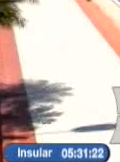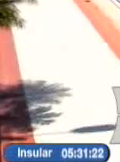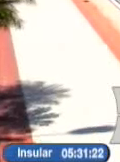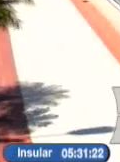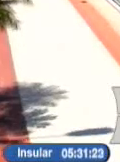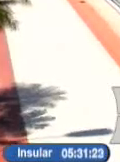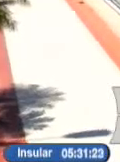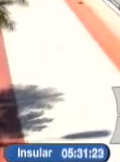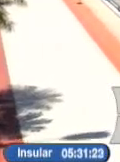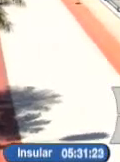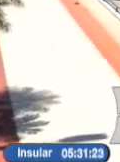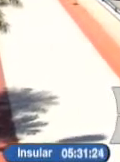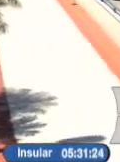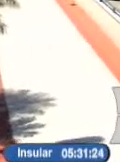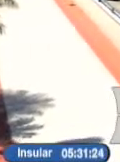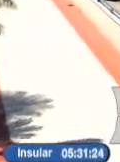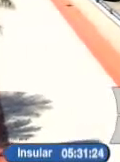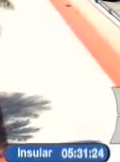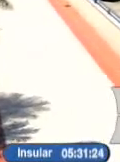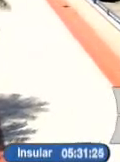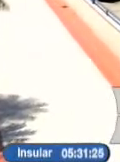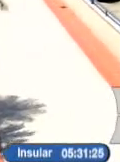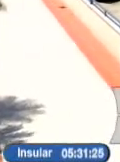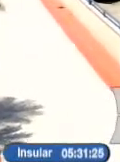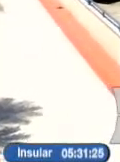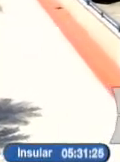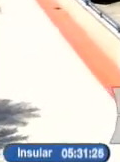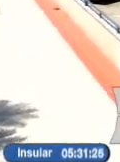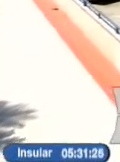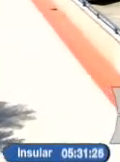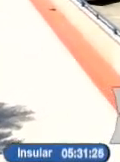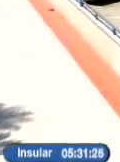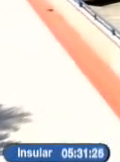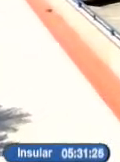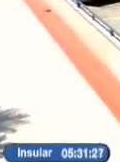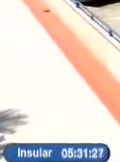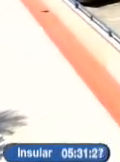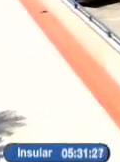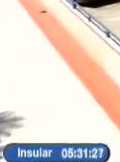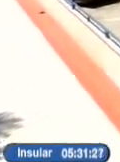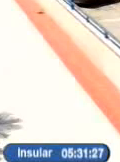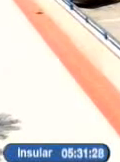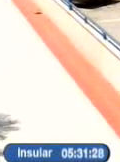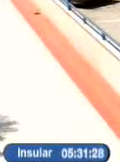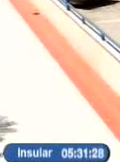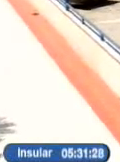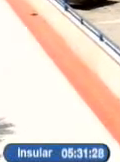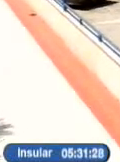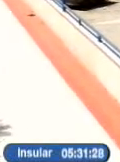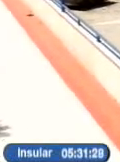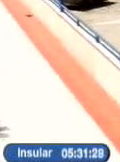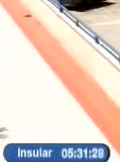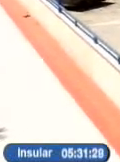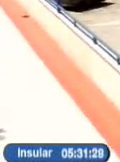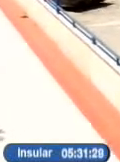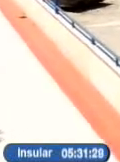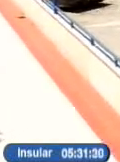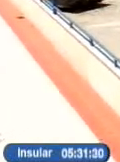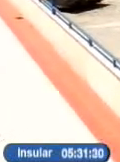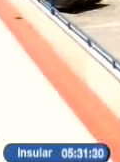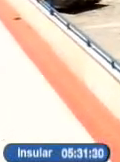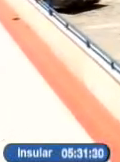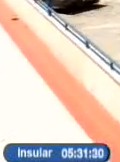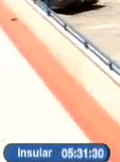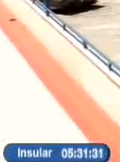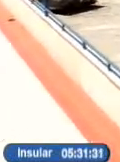balneario más importante del país. Miren ustedes y aprovechen las vacaciones, sobre todo si se encuentra en la región Sierra, para visitar primero nuestros